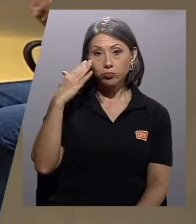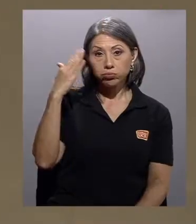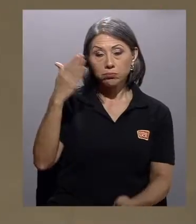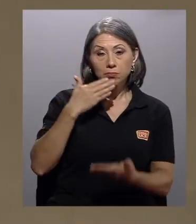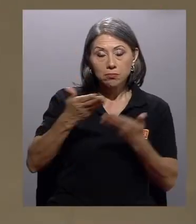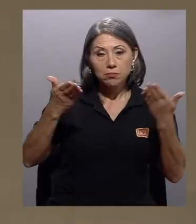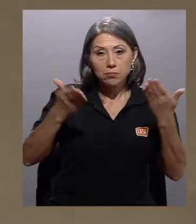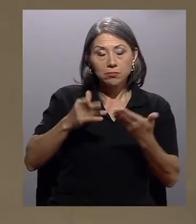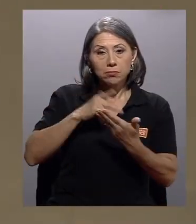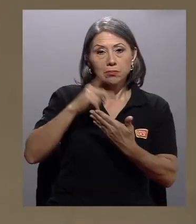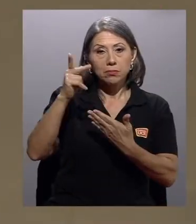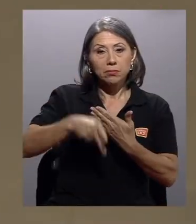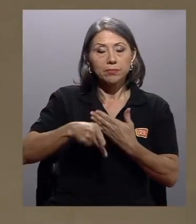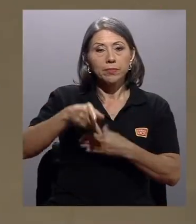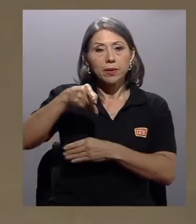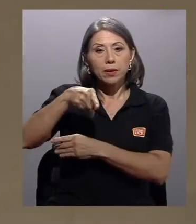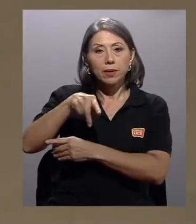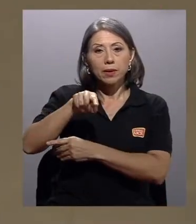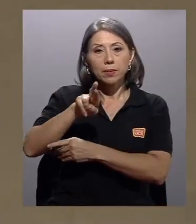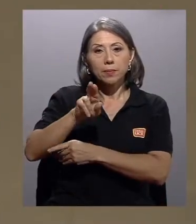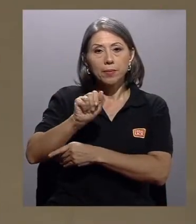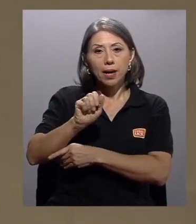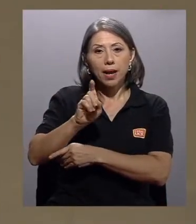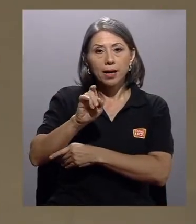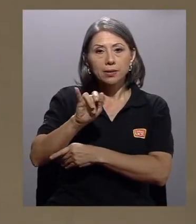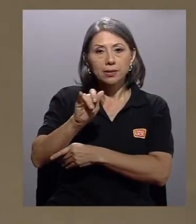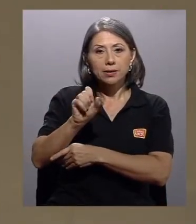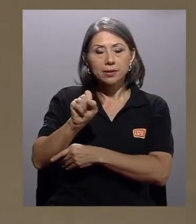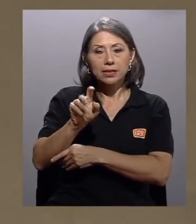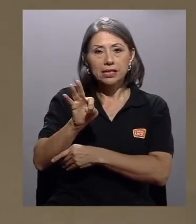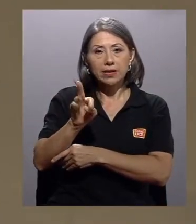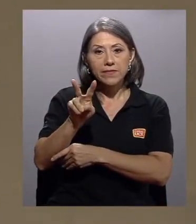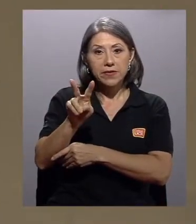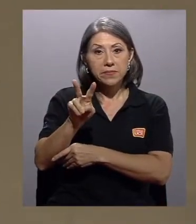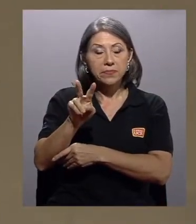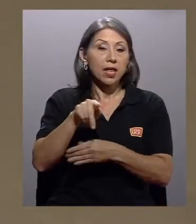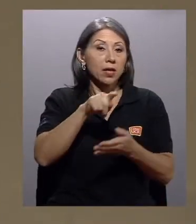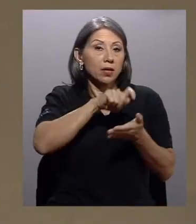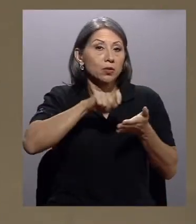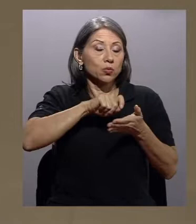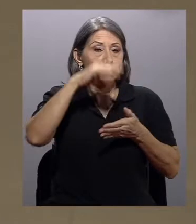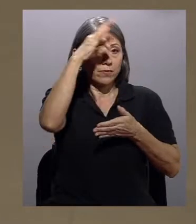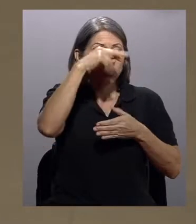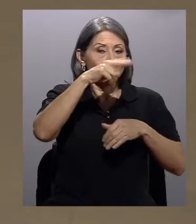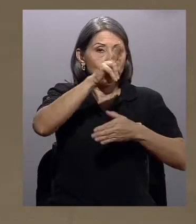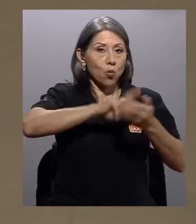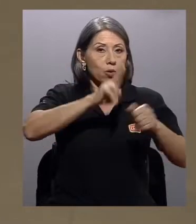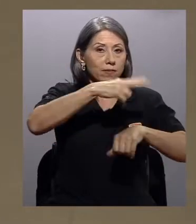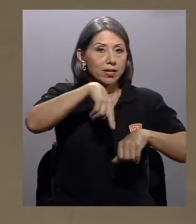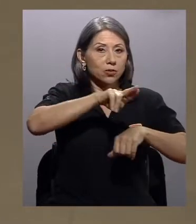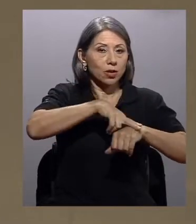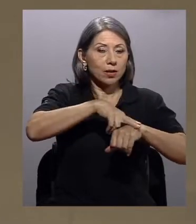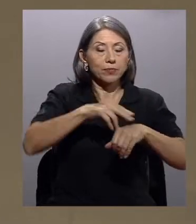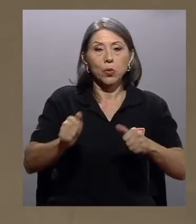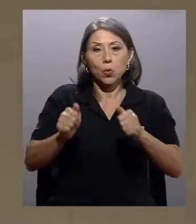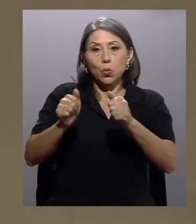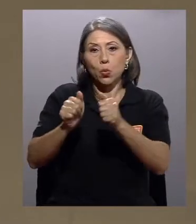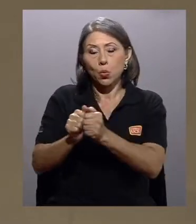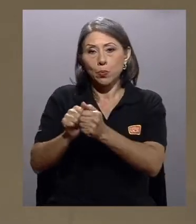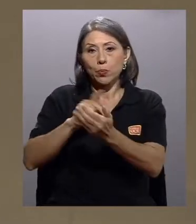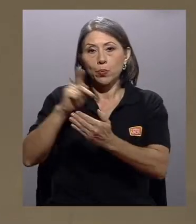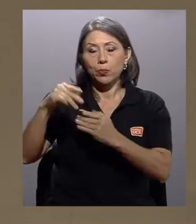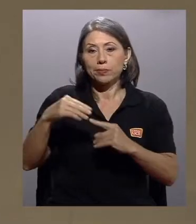Buenas, bienvenidos a un programa más de Praxis TV, programa de la Escuela de Filosofía de la Universidad Nacional de Costa Rica,